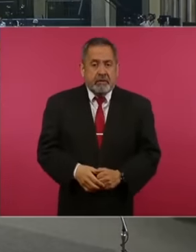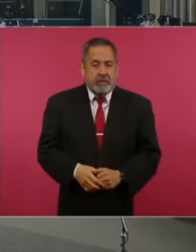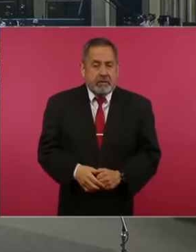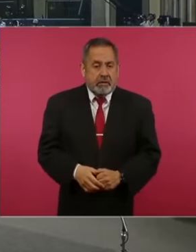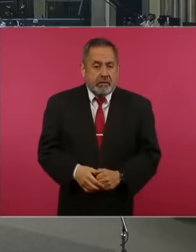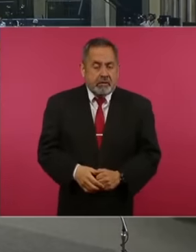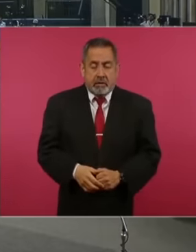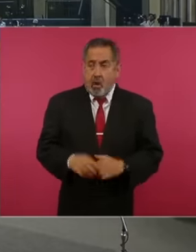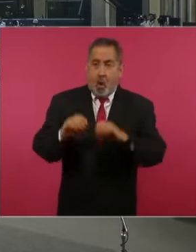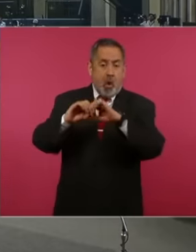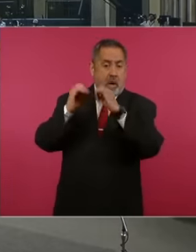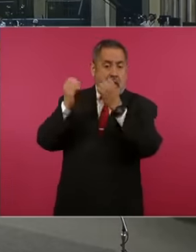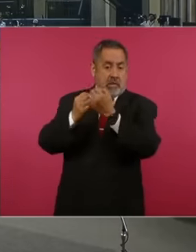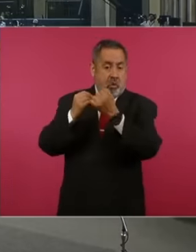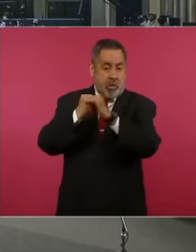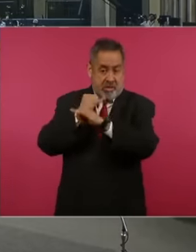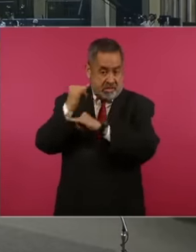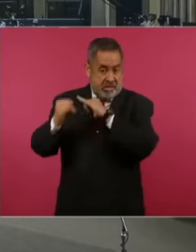los organismos